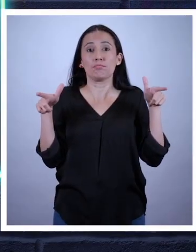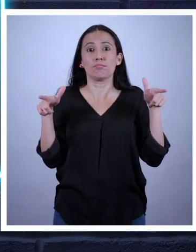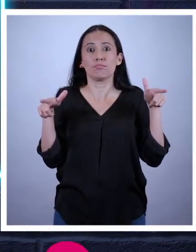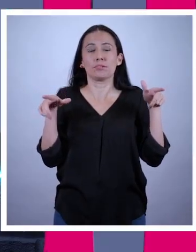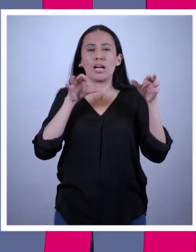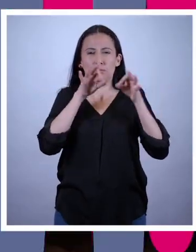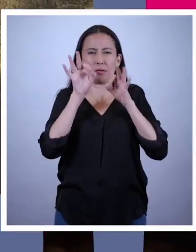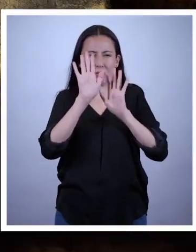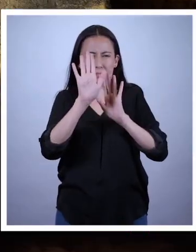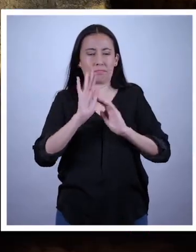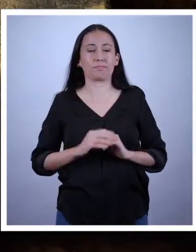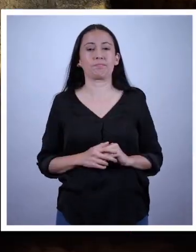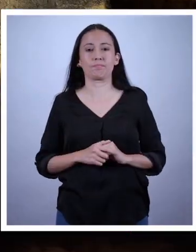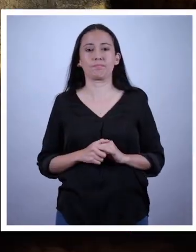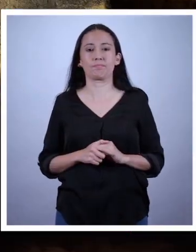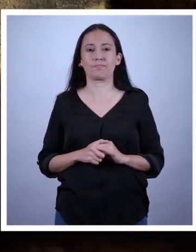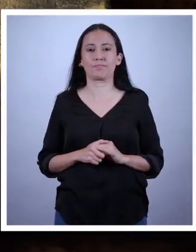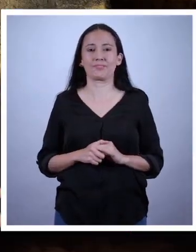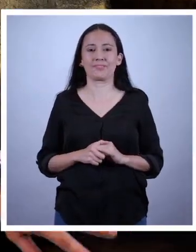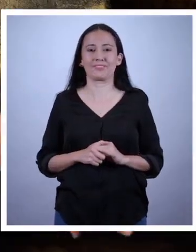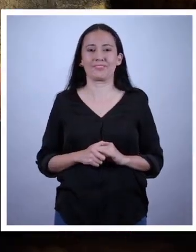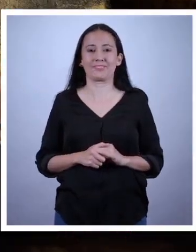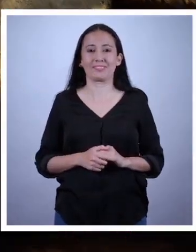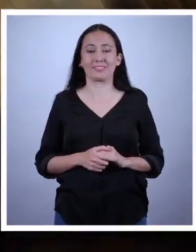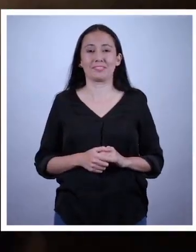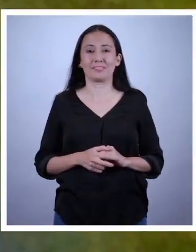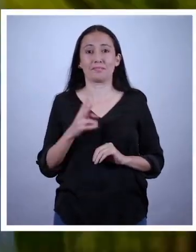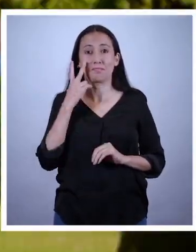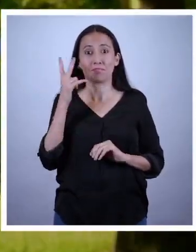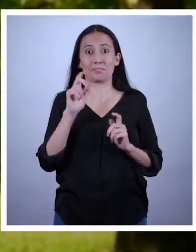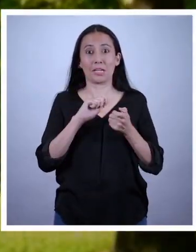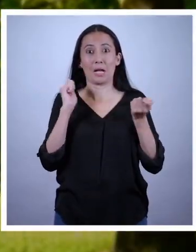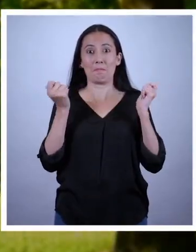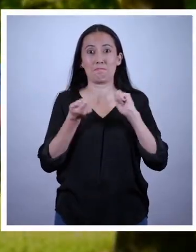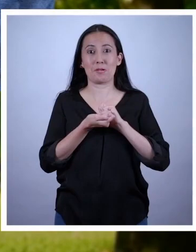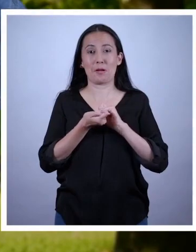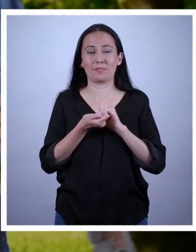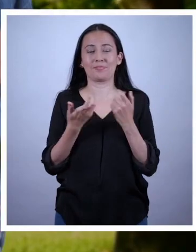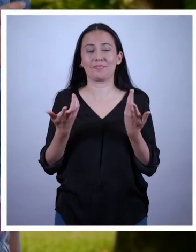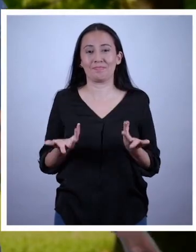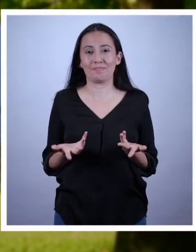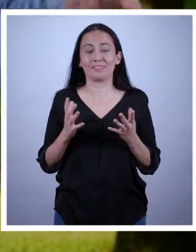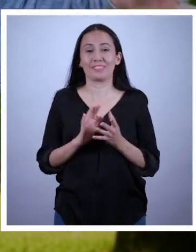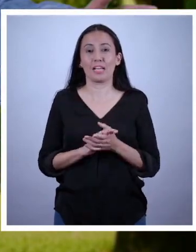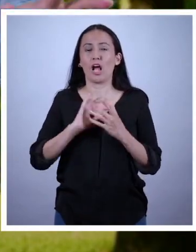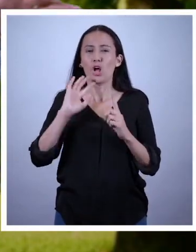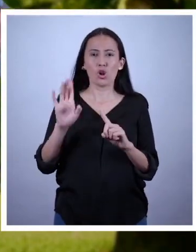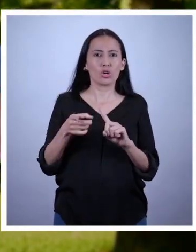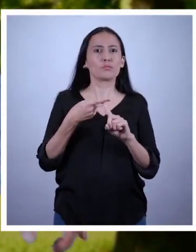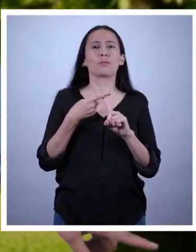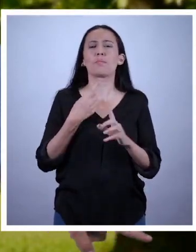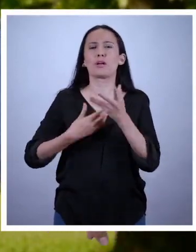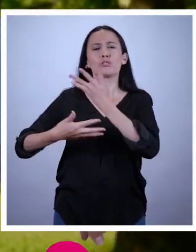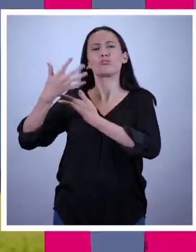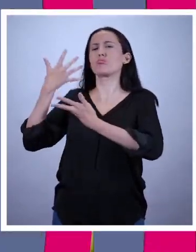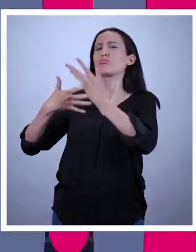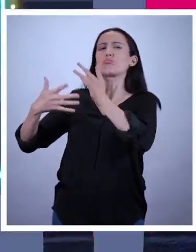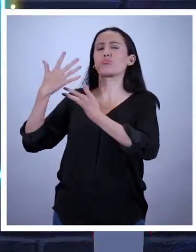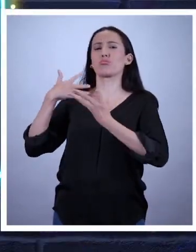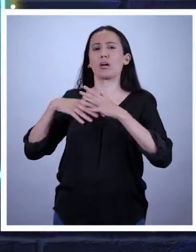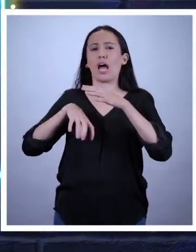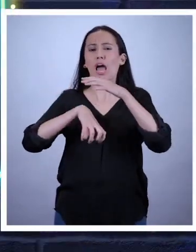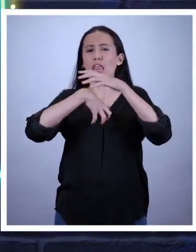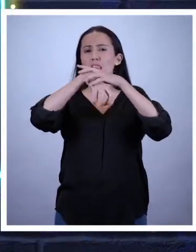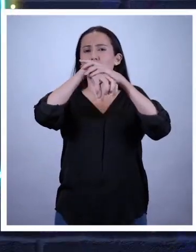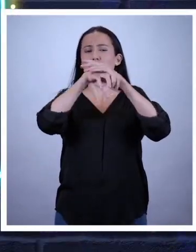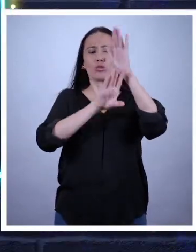lenguaje, por ejemplo. Pero para explicarle, deme un segundito. He vuelto. Los primeros